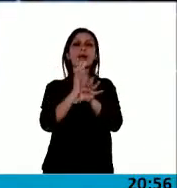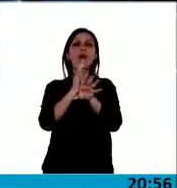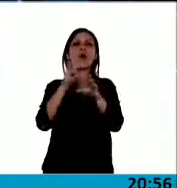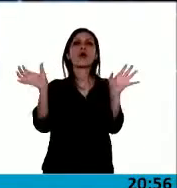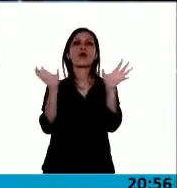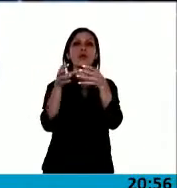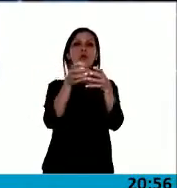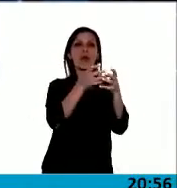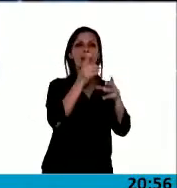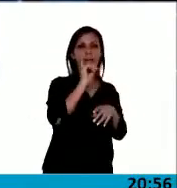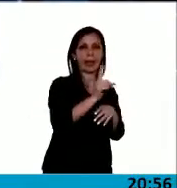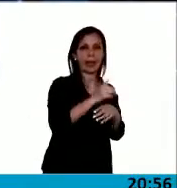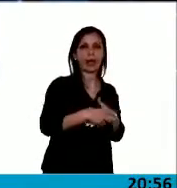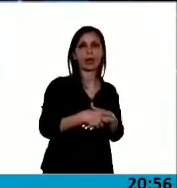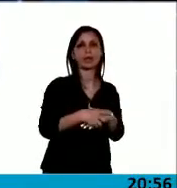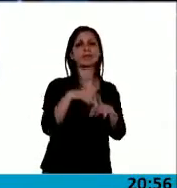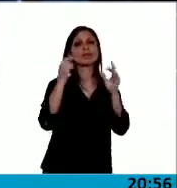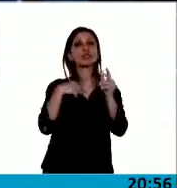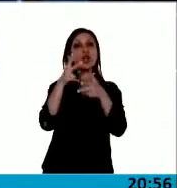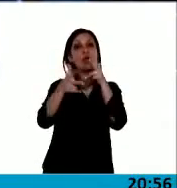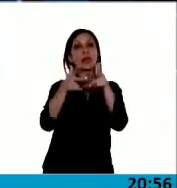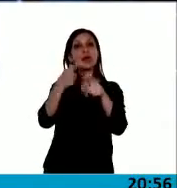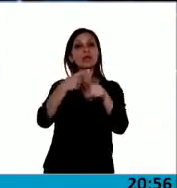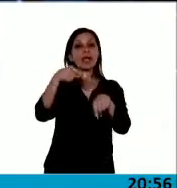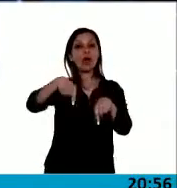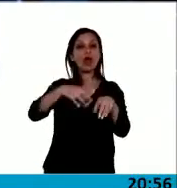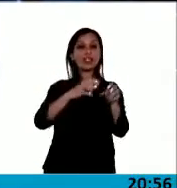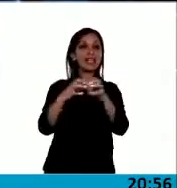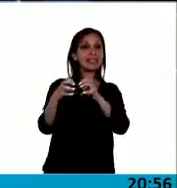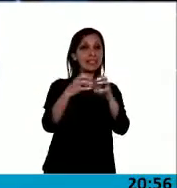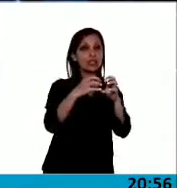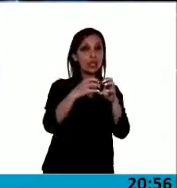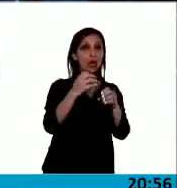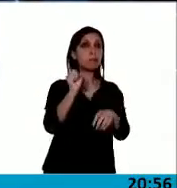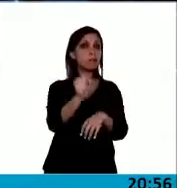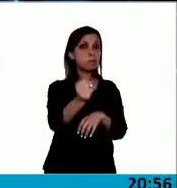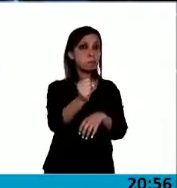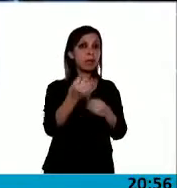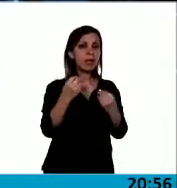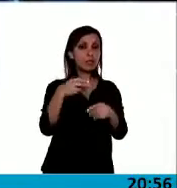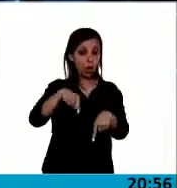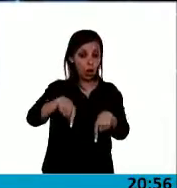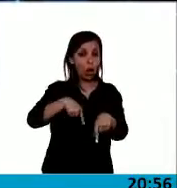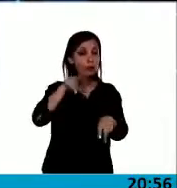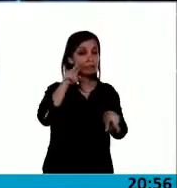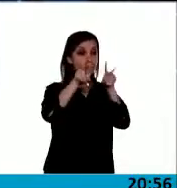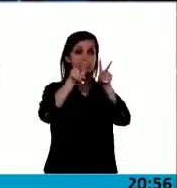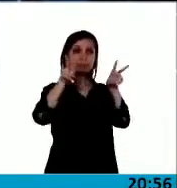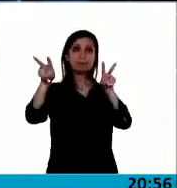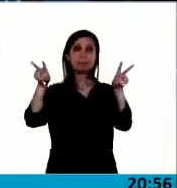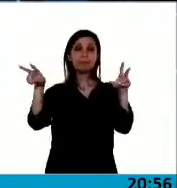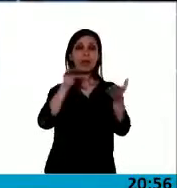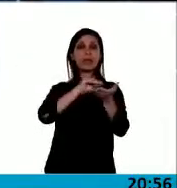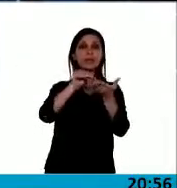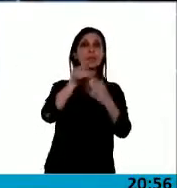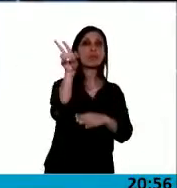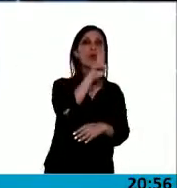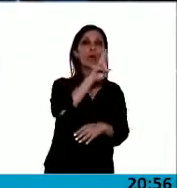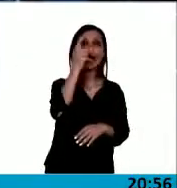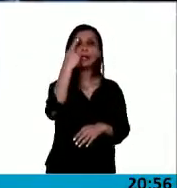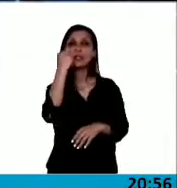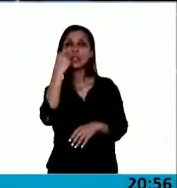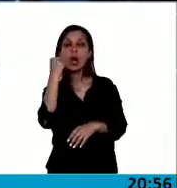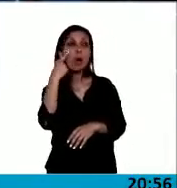teniendo en cuenta lo que hoy ocurrió en esta sesión. Yo en esta sesión vi un montón de legisladores y legisladoras con una